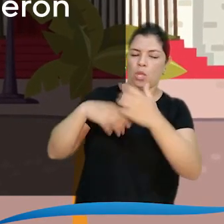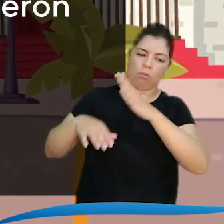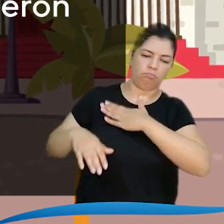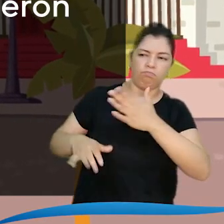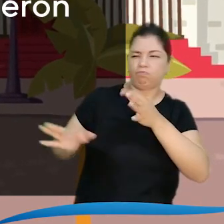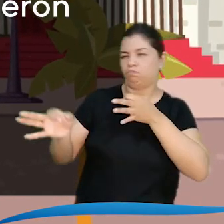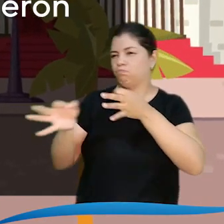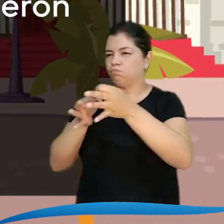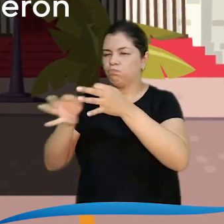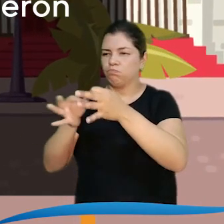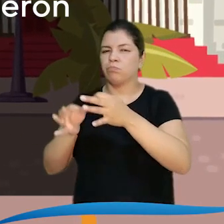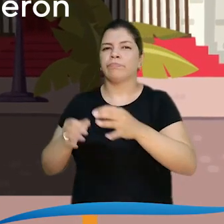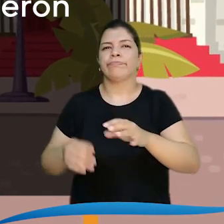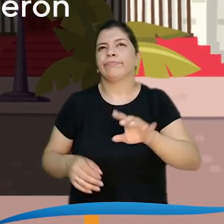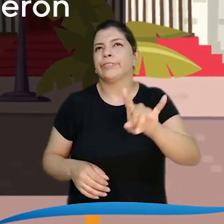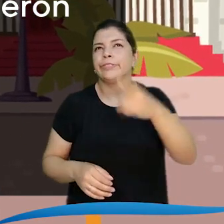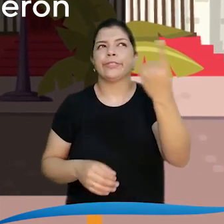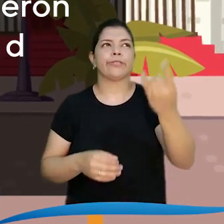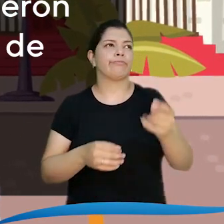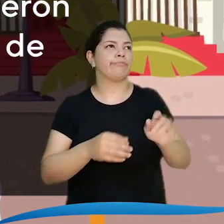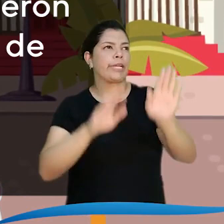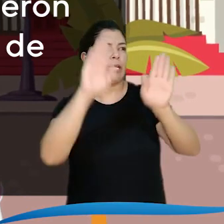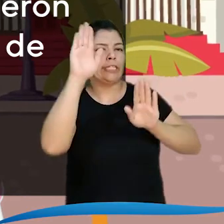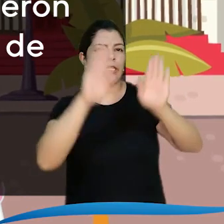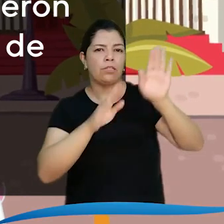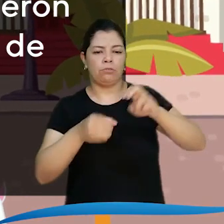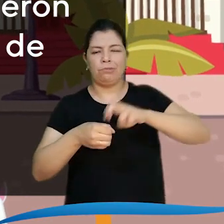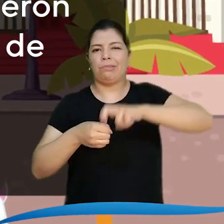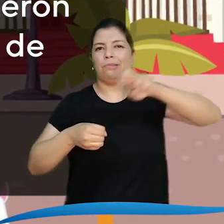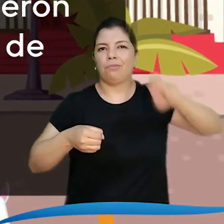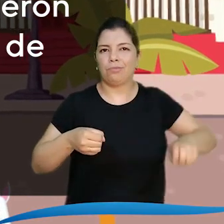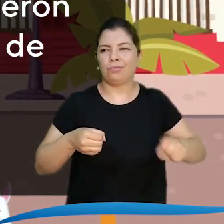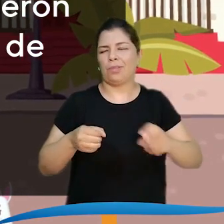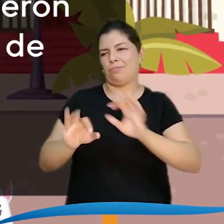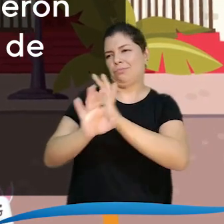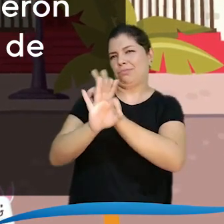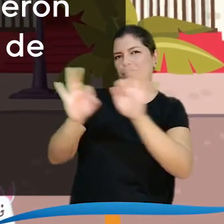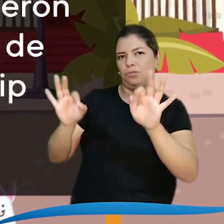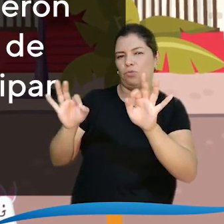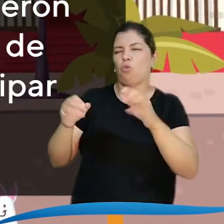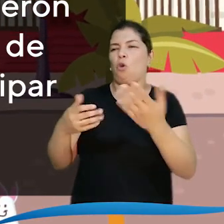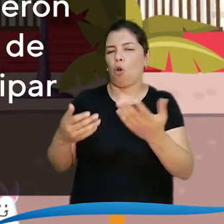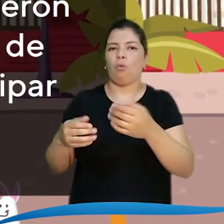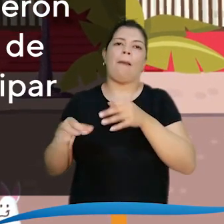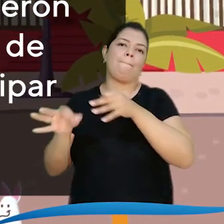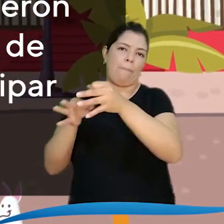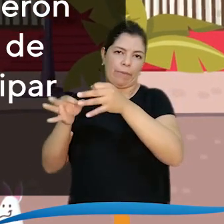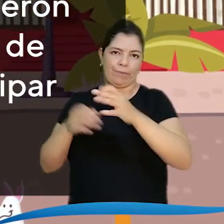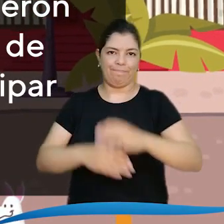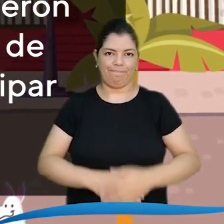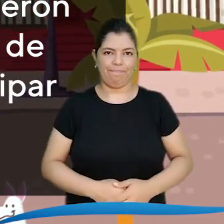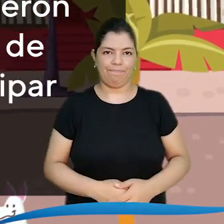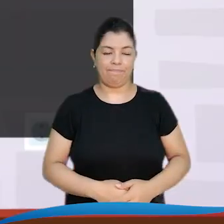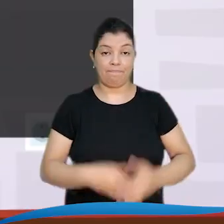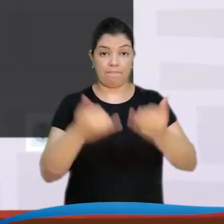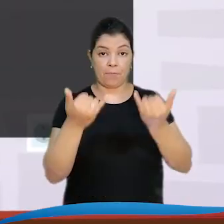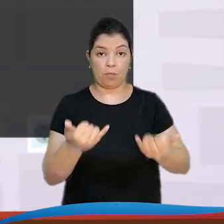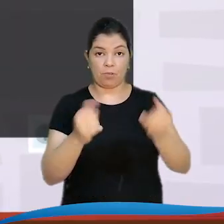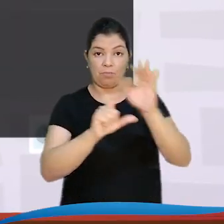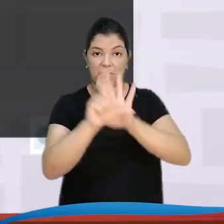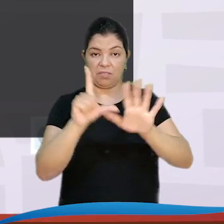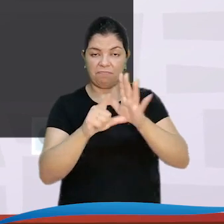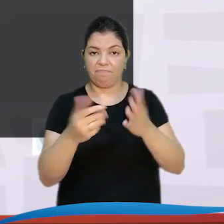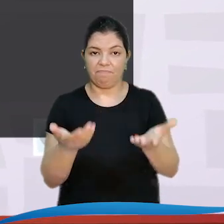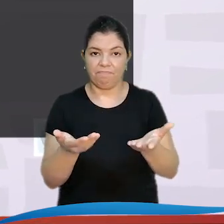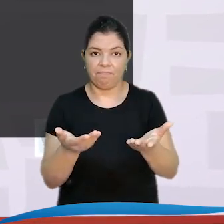Igualmente, resolvieron algunas dudas sobre la etapa de modificación de candidatos por renuncia a su voluntad de participar en el proceso. En